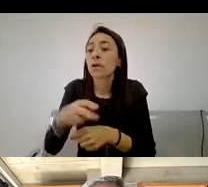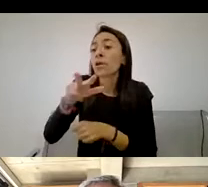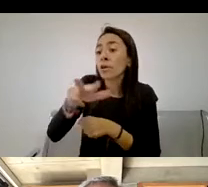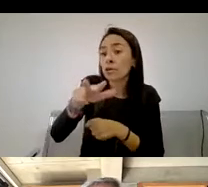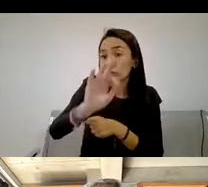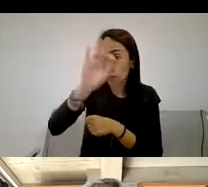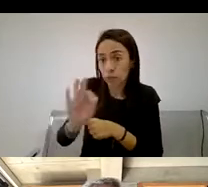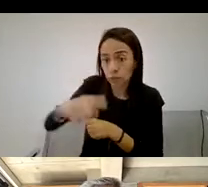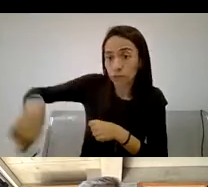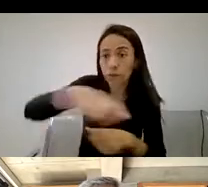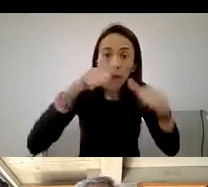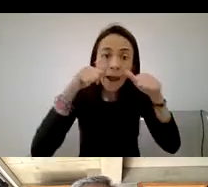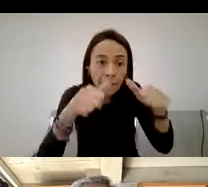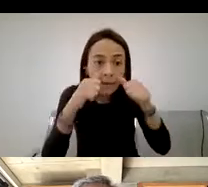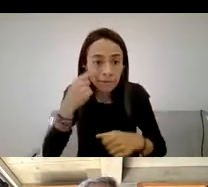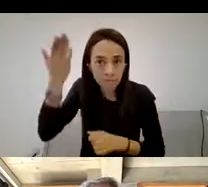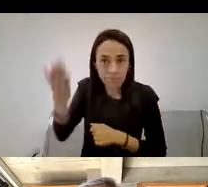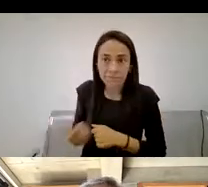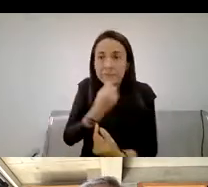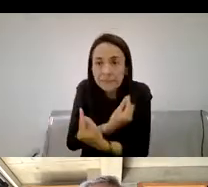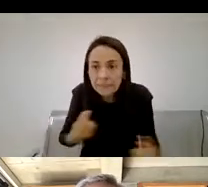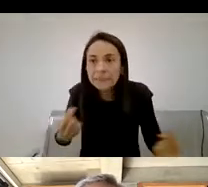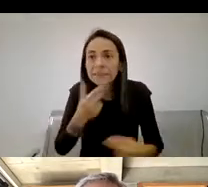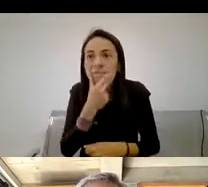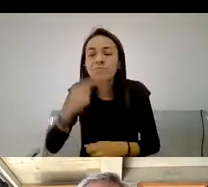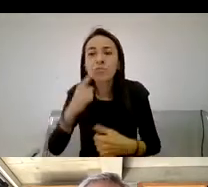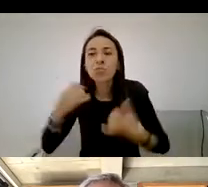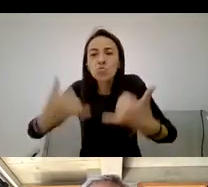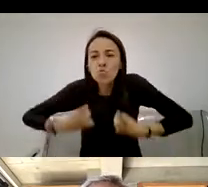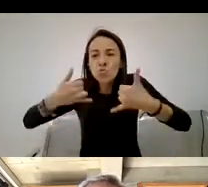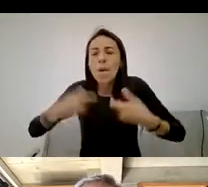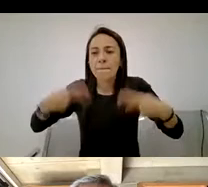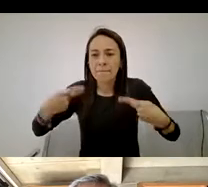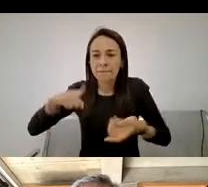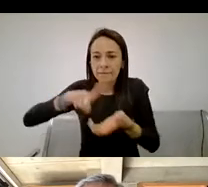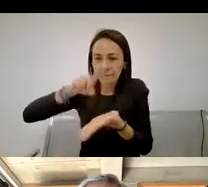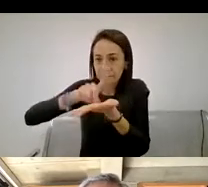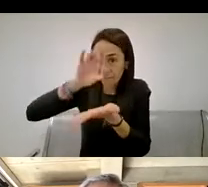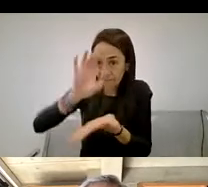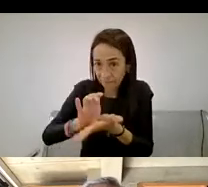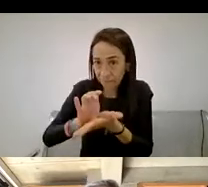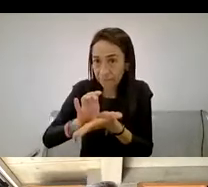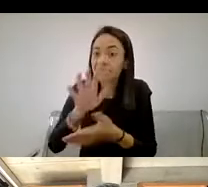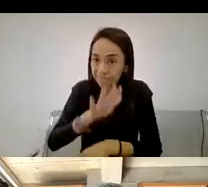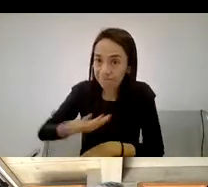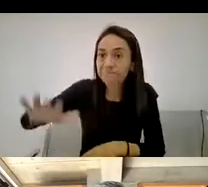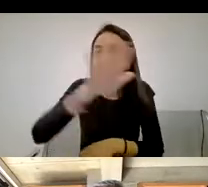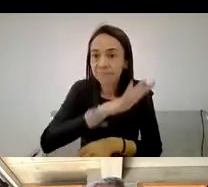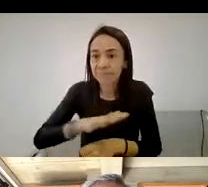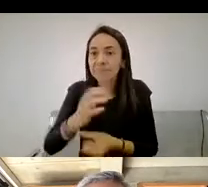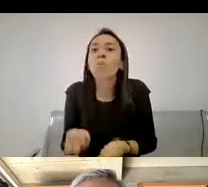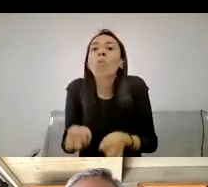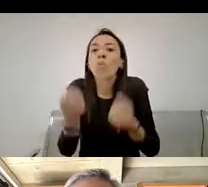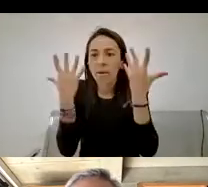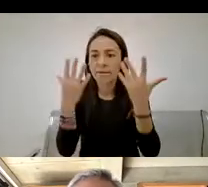Ustedes vean, niños y niñas, adolescentes y personas con discapacidad suman ya el 50% de los beneficiarios de